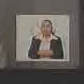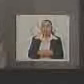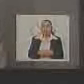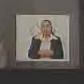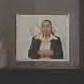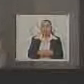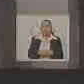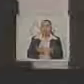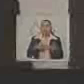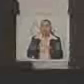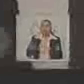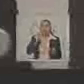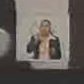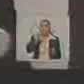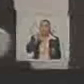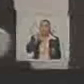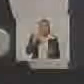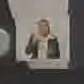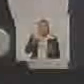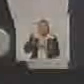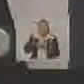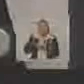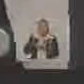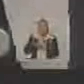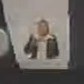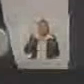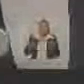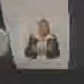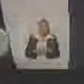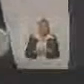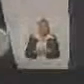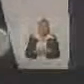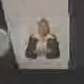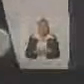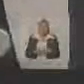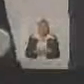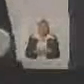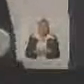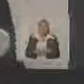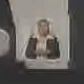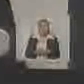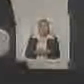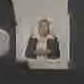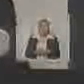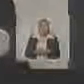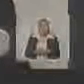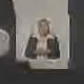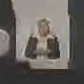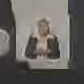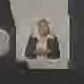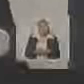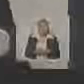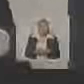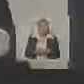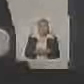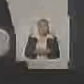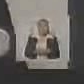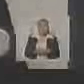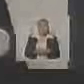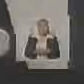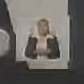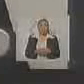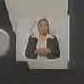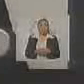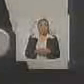la voz. Adelante. Vecina, vecino, me quiero referir ahora al tema del desarrollo inmobiliario, a esas